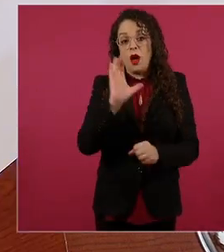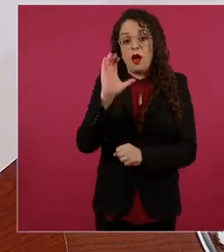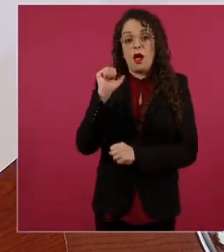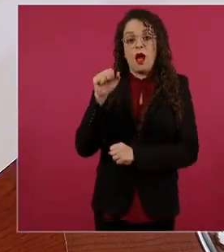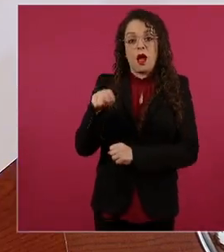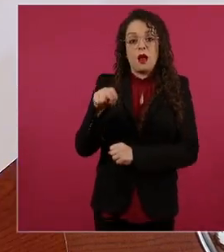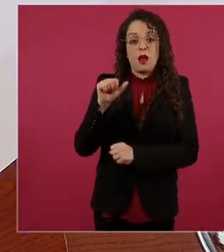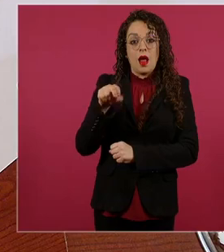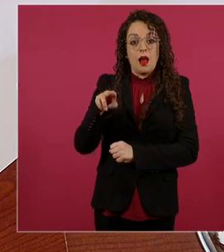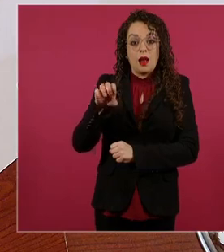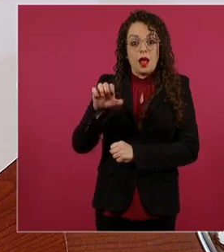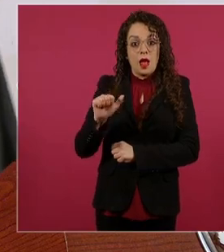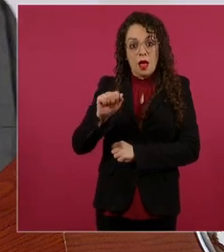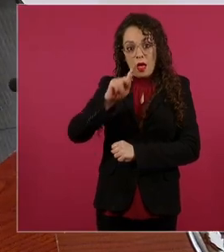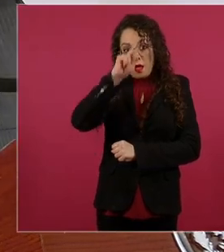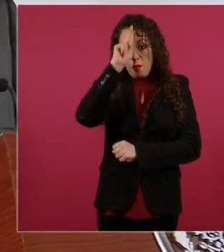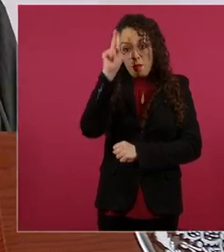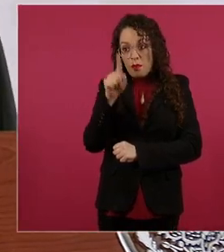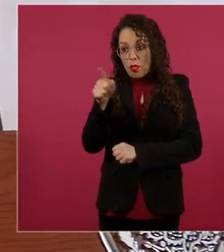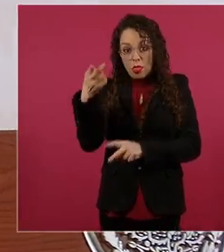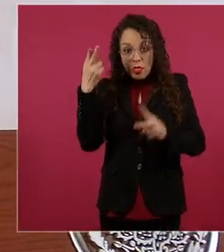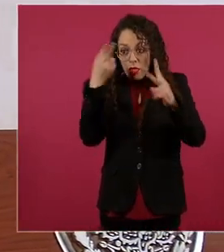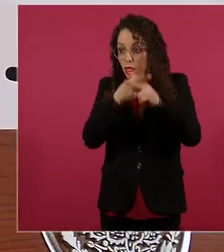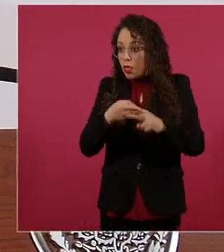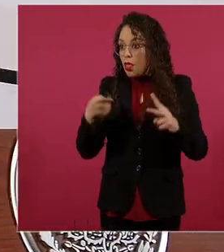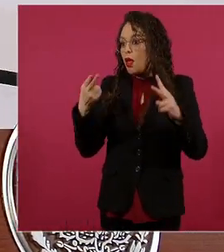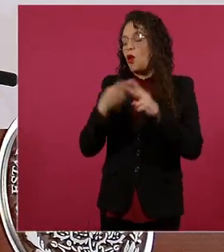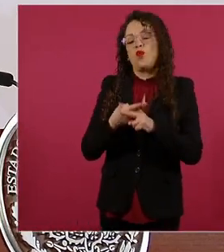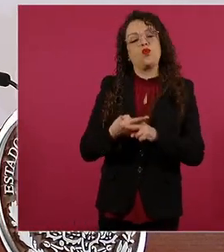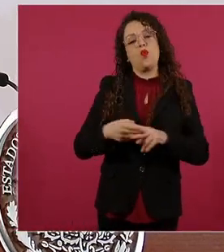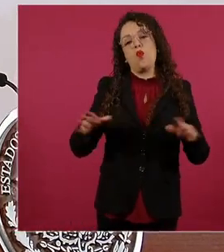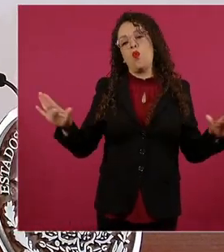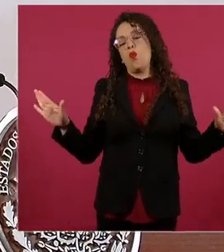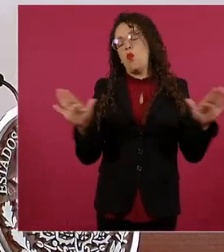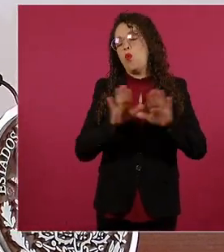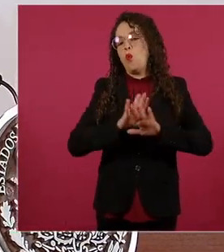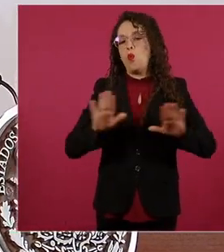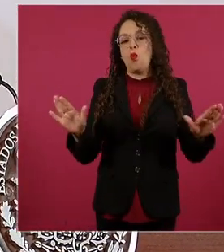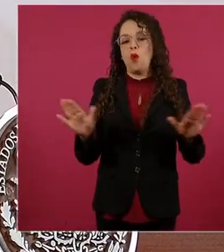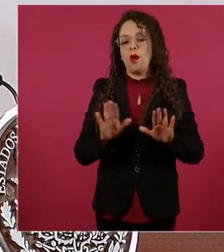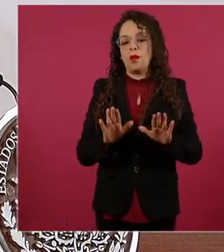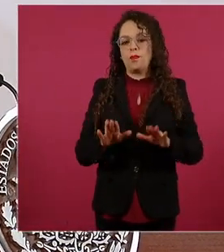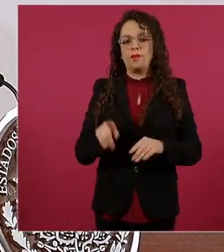que le dice Ramón Corral les voy a mandar mejor